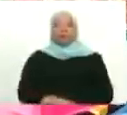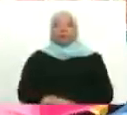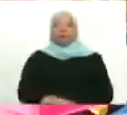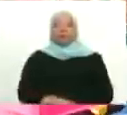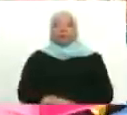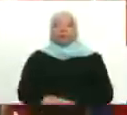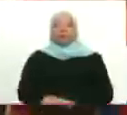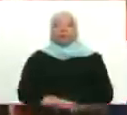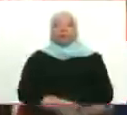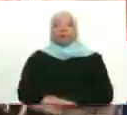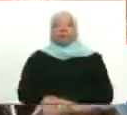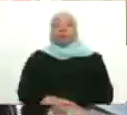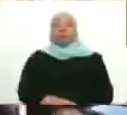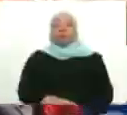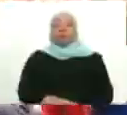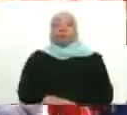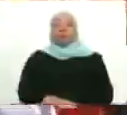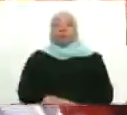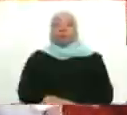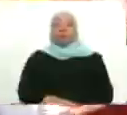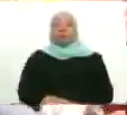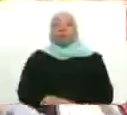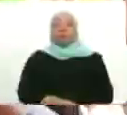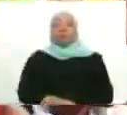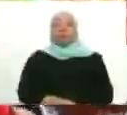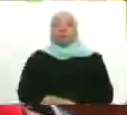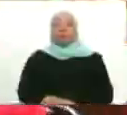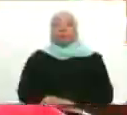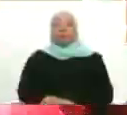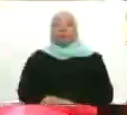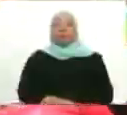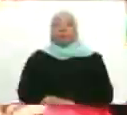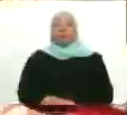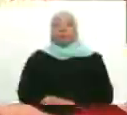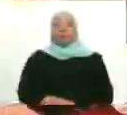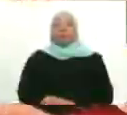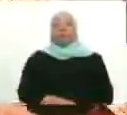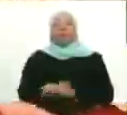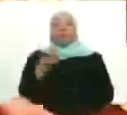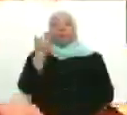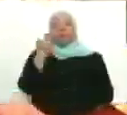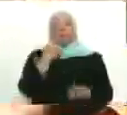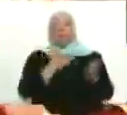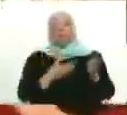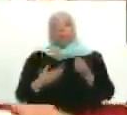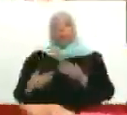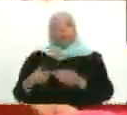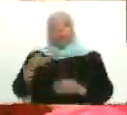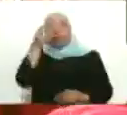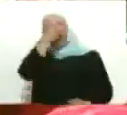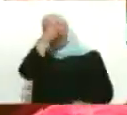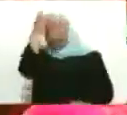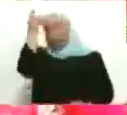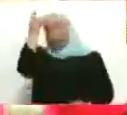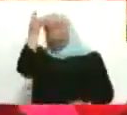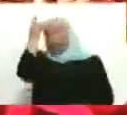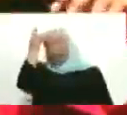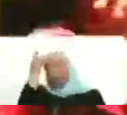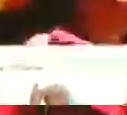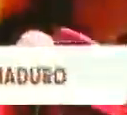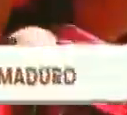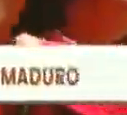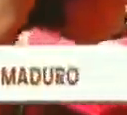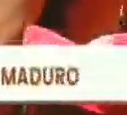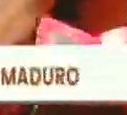Yo no me quedo en la casa, pues al colmate me voy. Voy a defender la